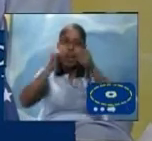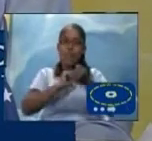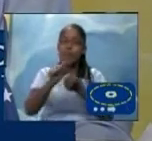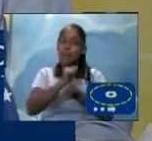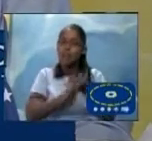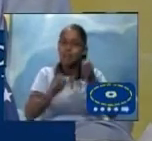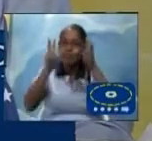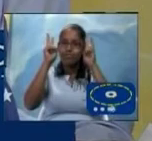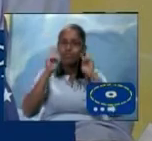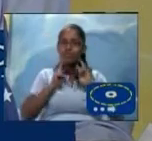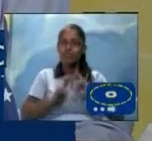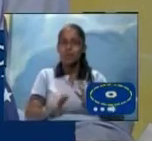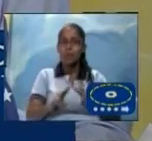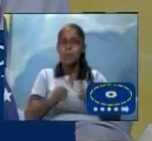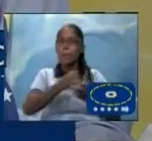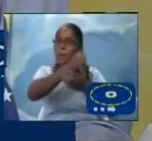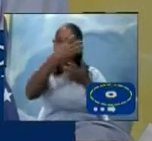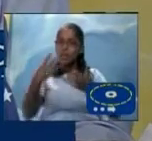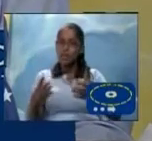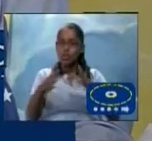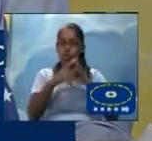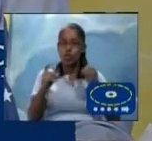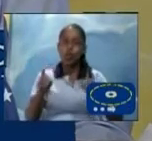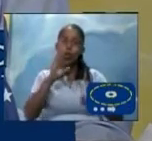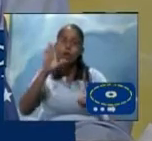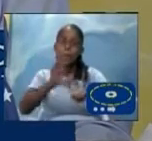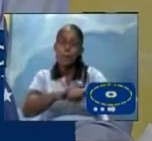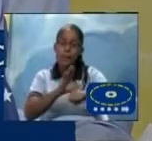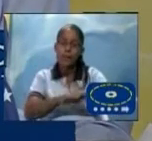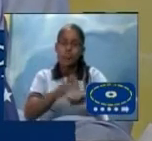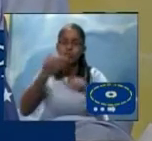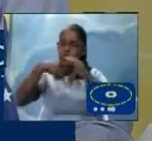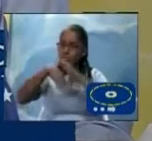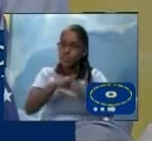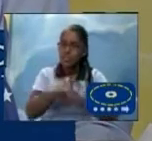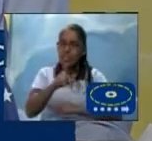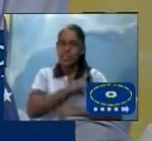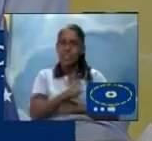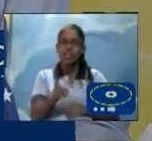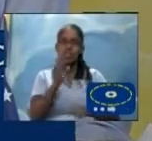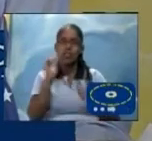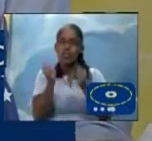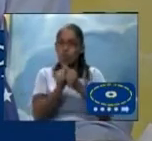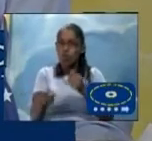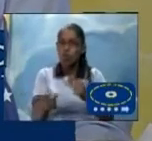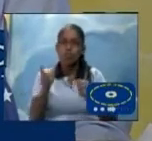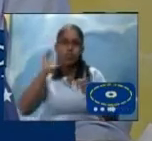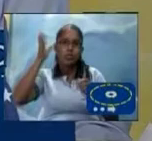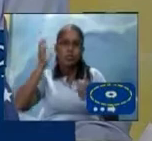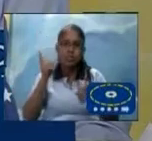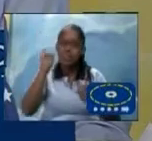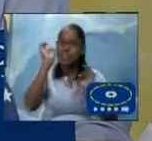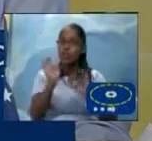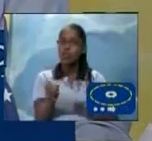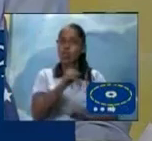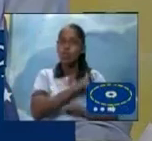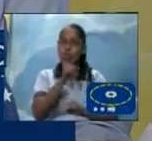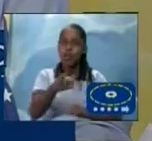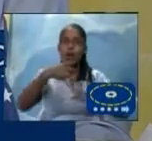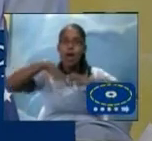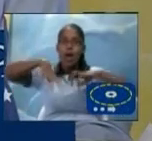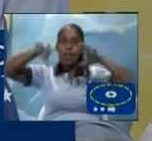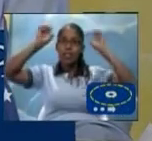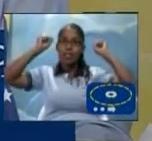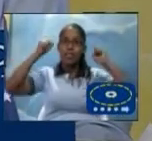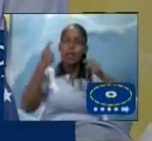y emblanquecidos y purificados. Los impíos procederán impíamente y ninguno de los impíos